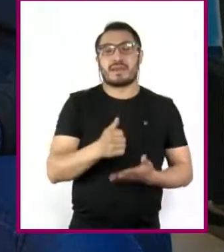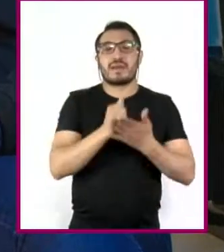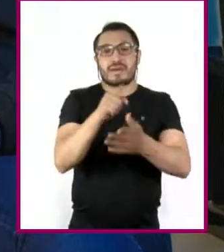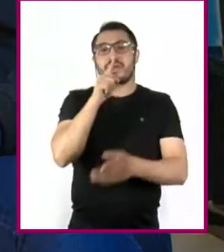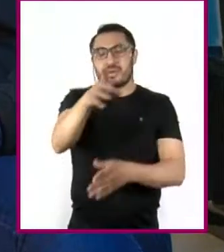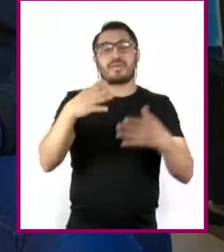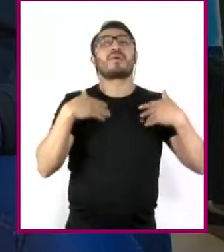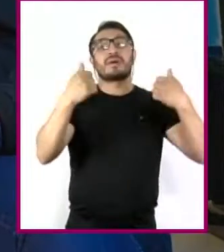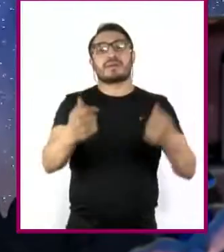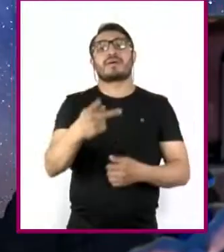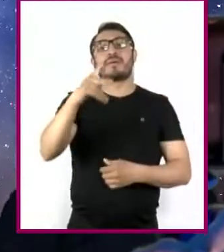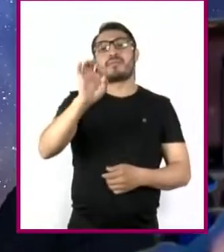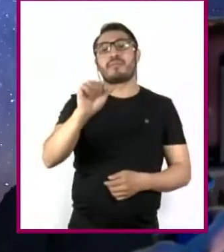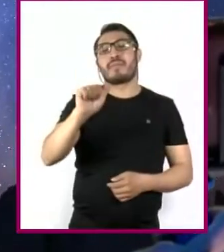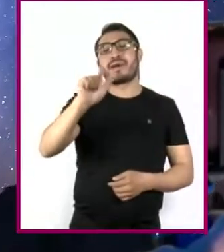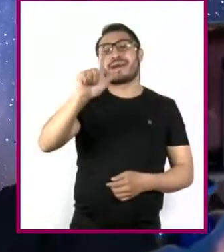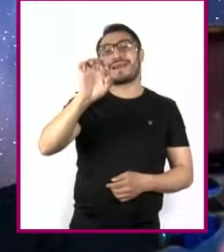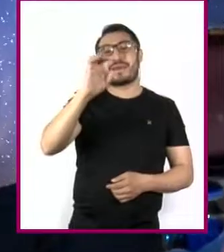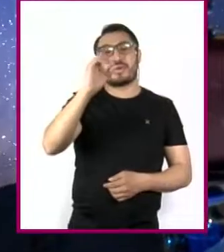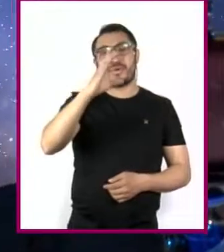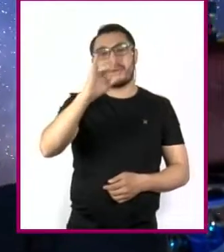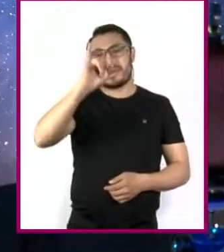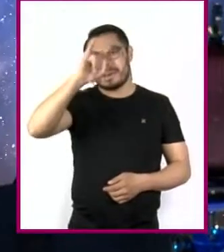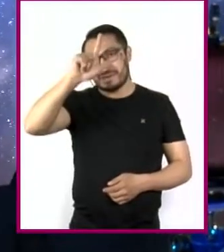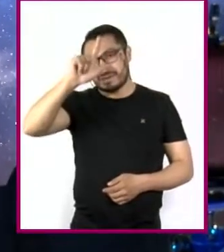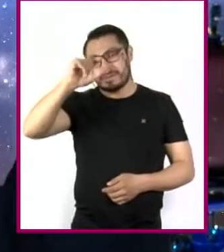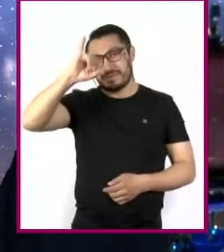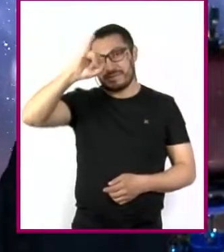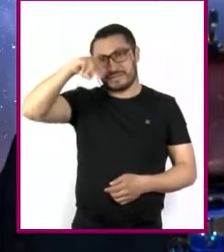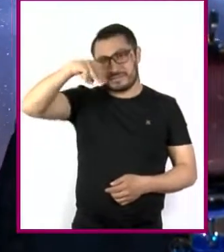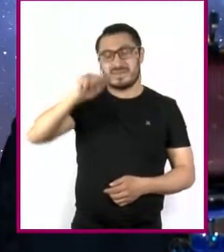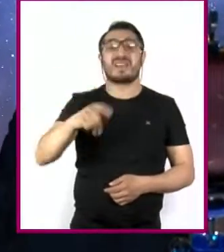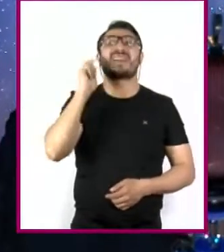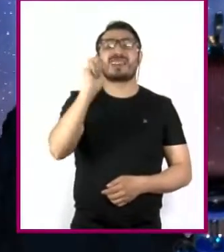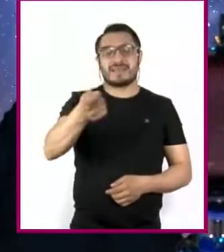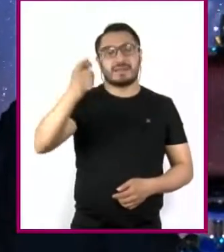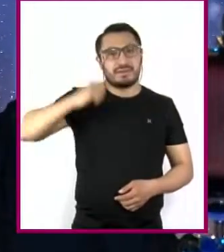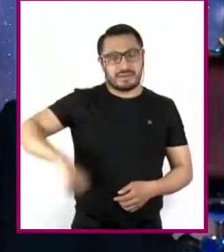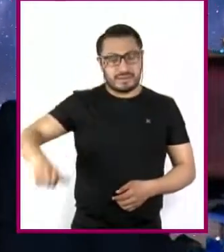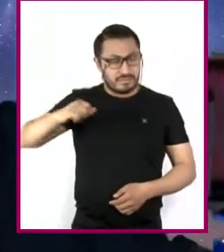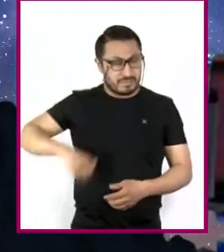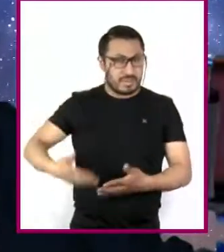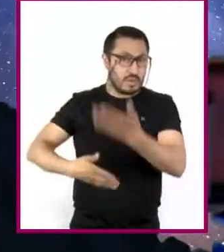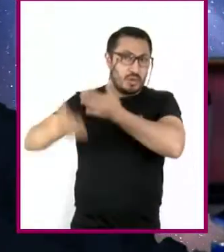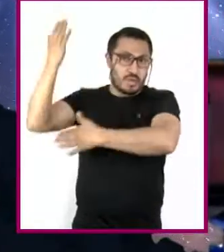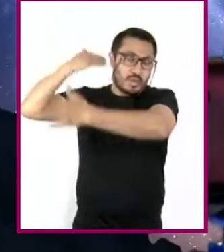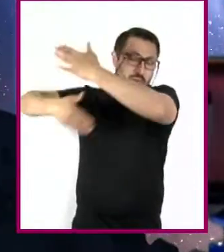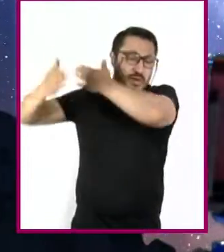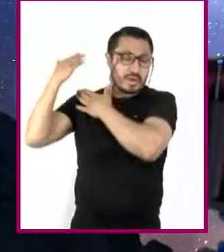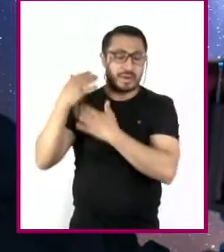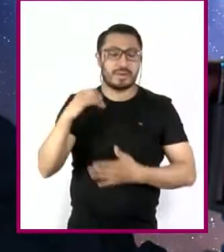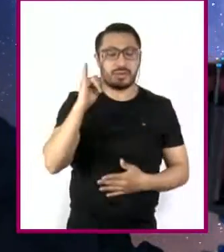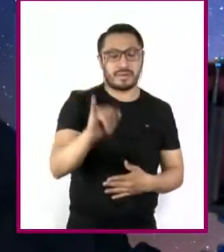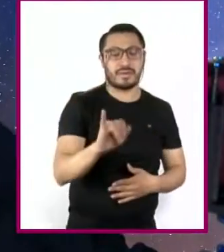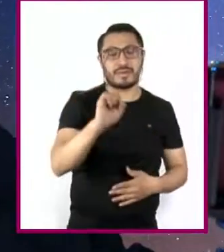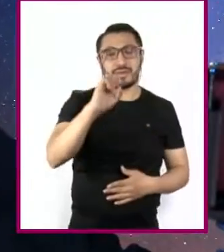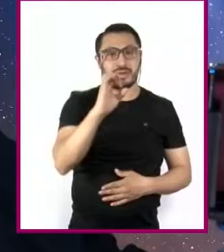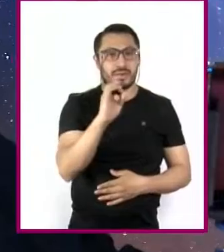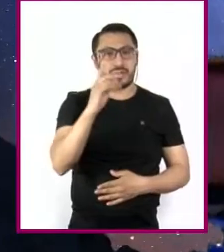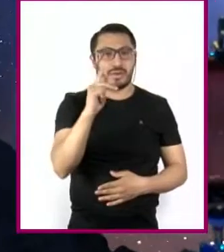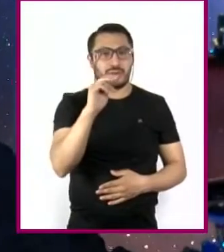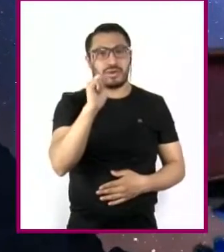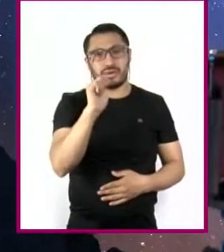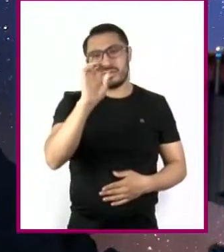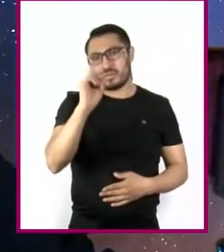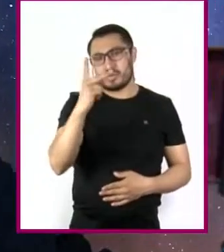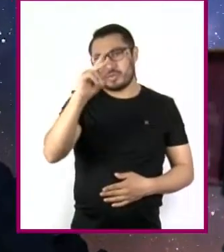entender el paleoclima, o sea, el clima del pasado. Esos isótopos se emplean para indirectamente